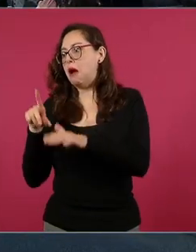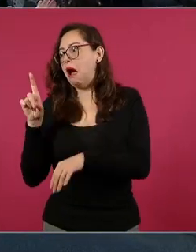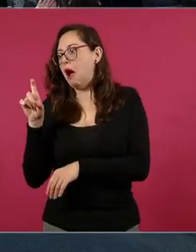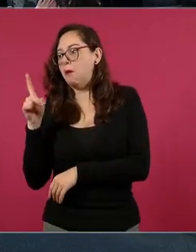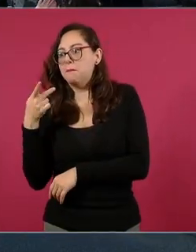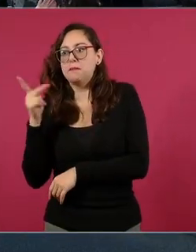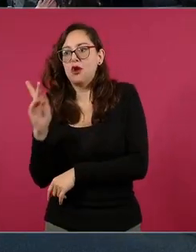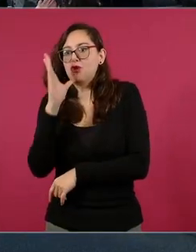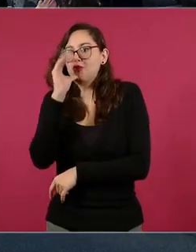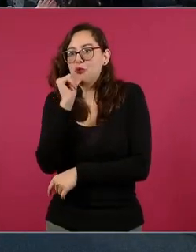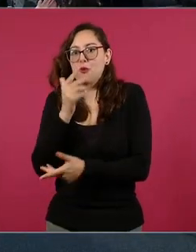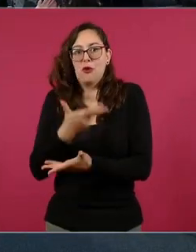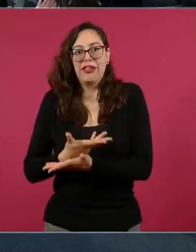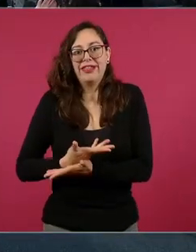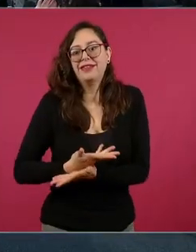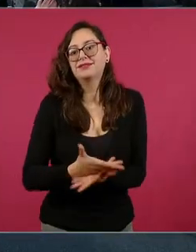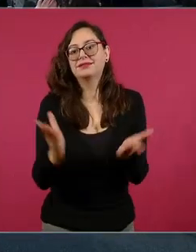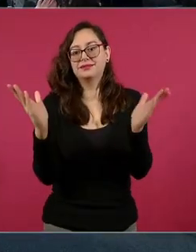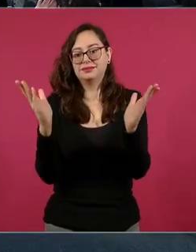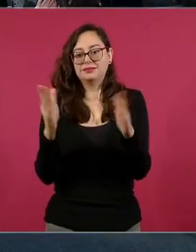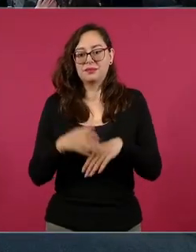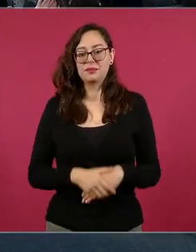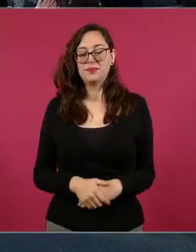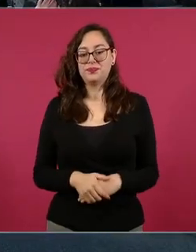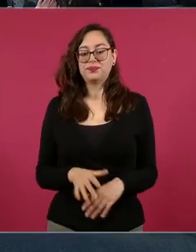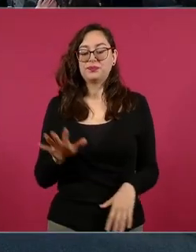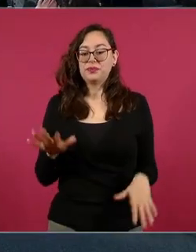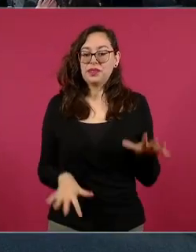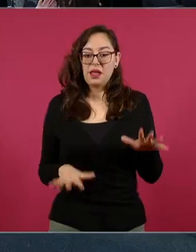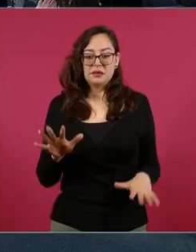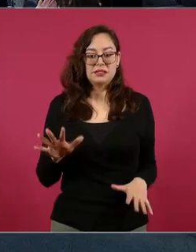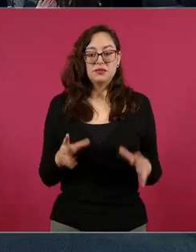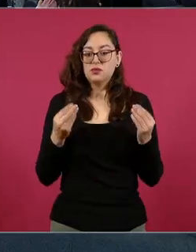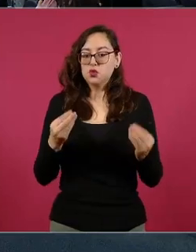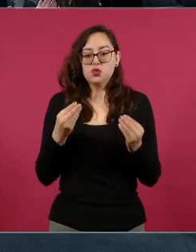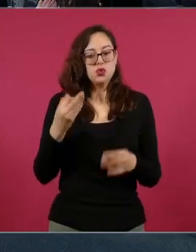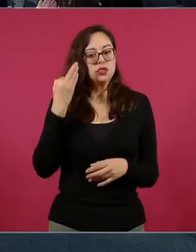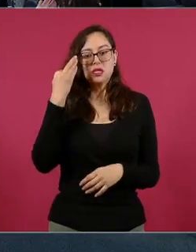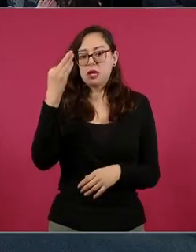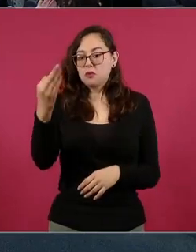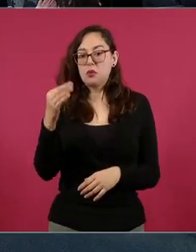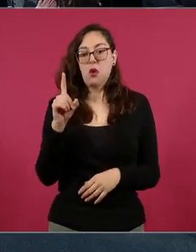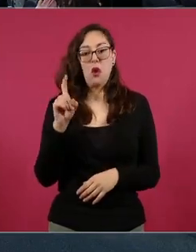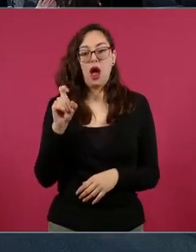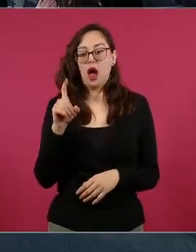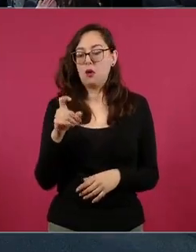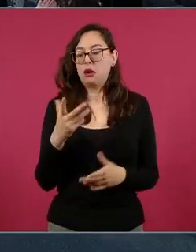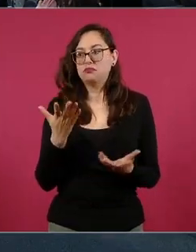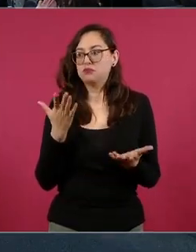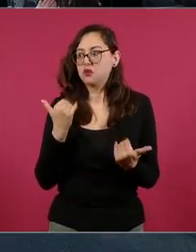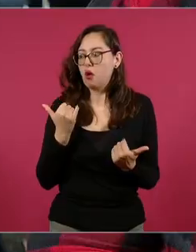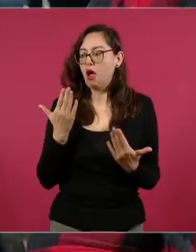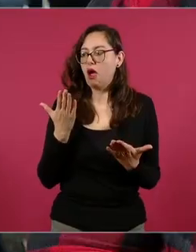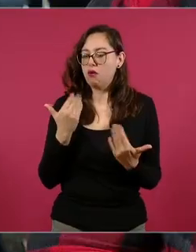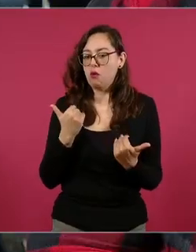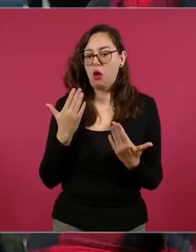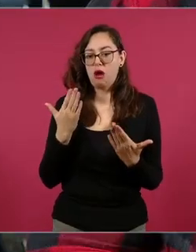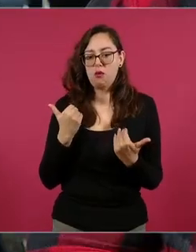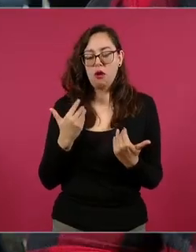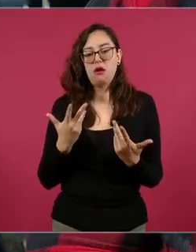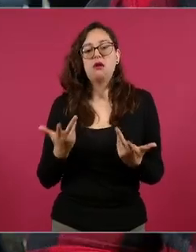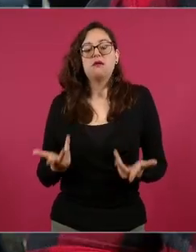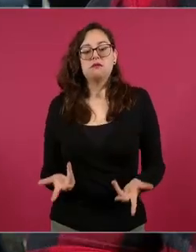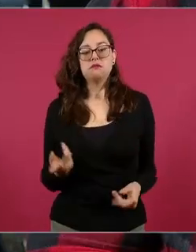presidente, pues a veces pasan días sin que lleguen agua a más de 100 colonias de la capital por este